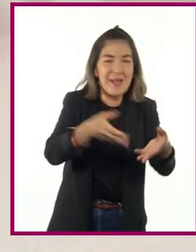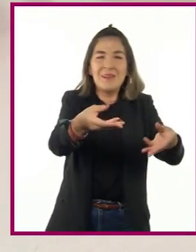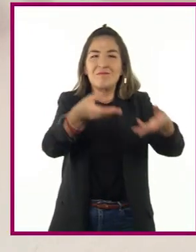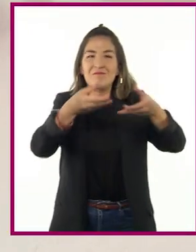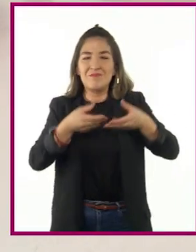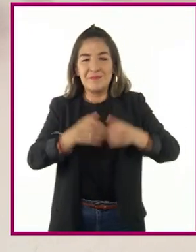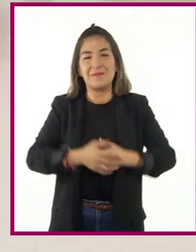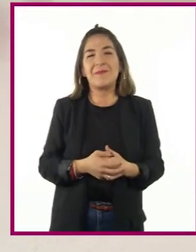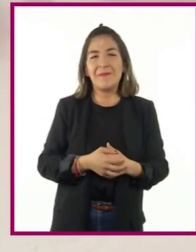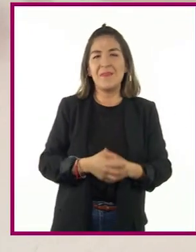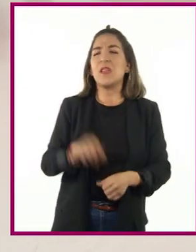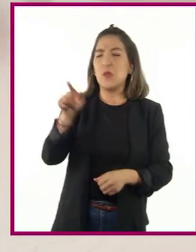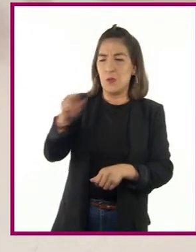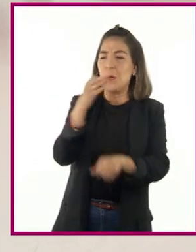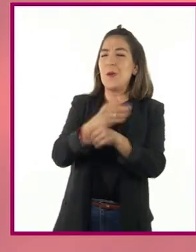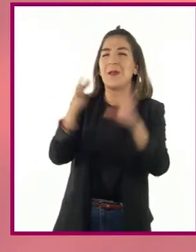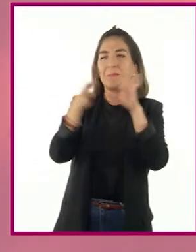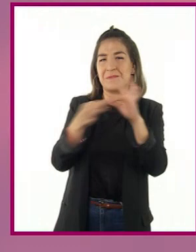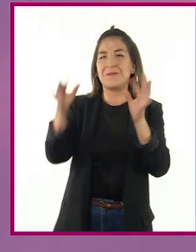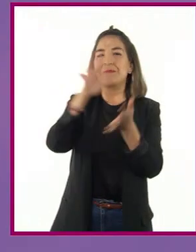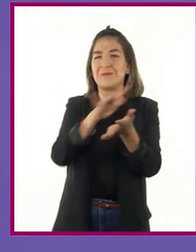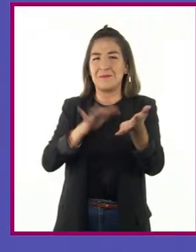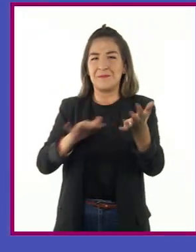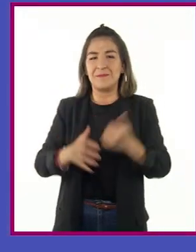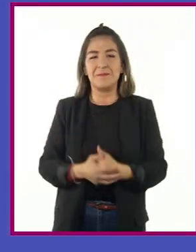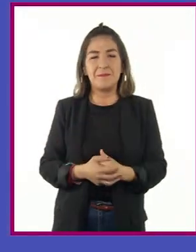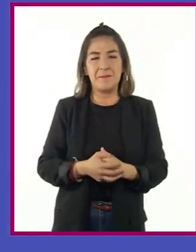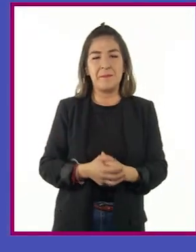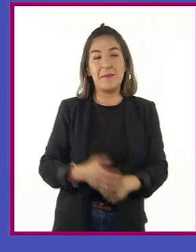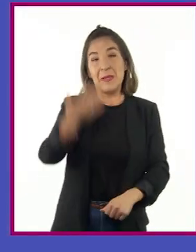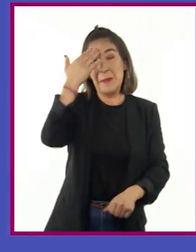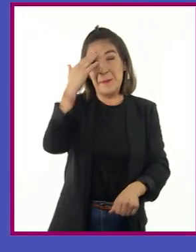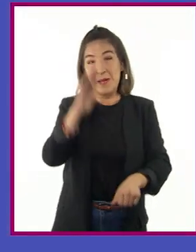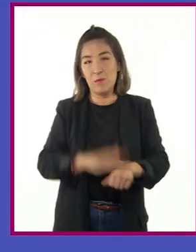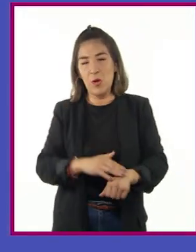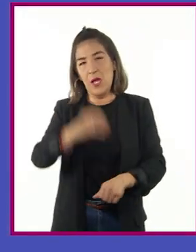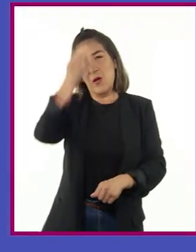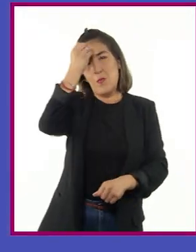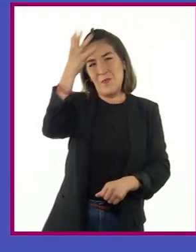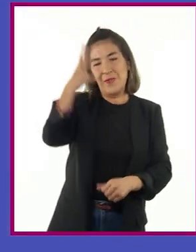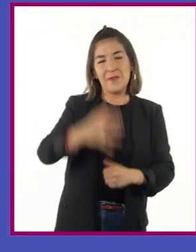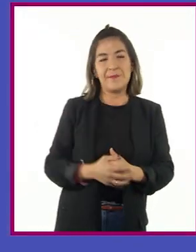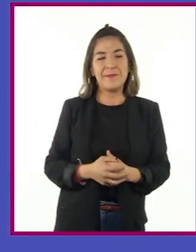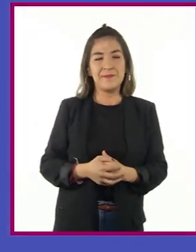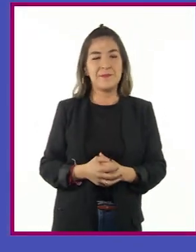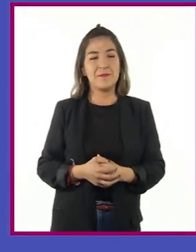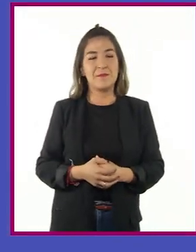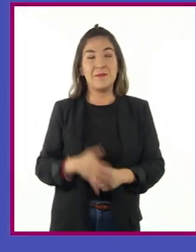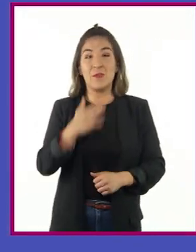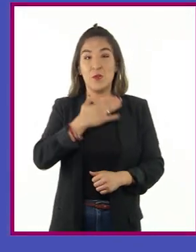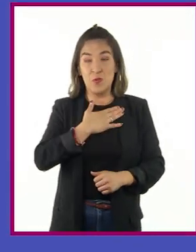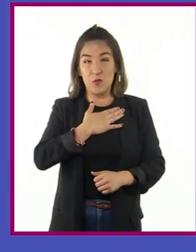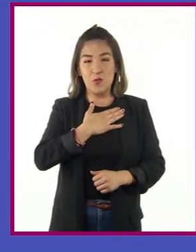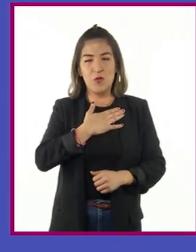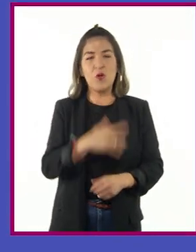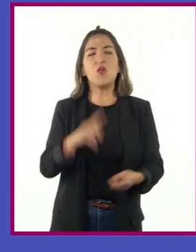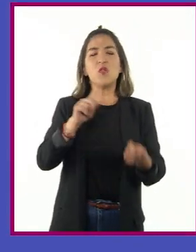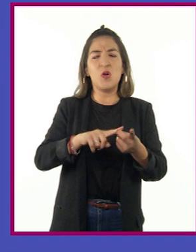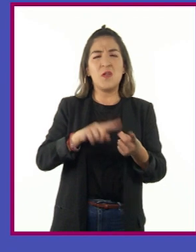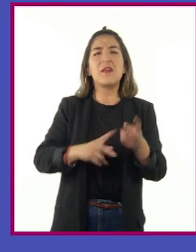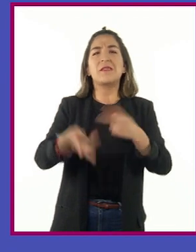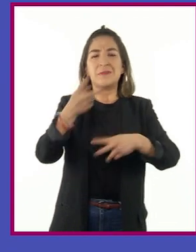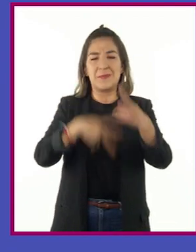Enrique, compártenos tu lectura, por favor. Memoria y olvido. Yo, señores, soy de Zapotlán el